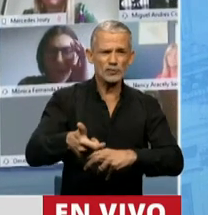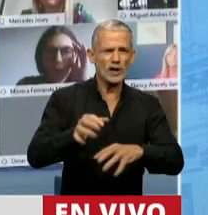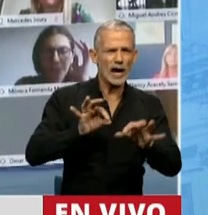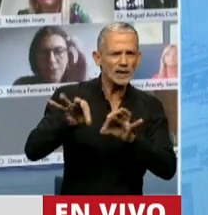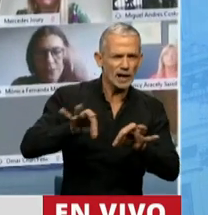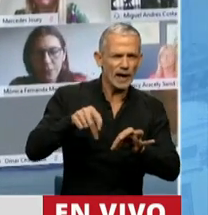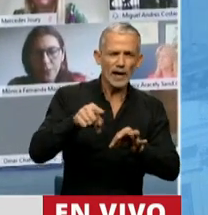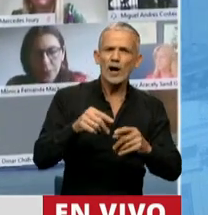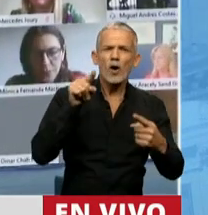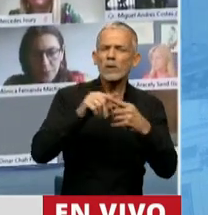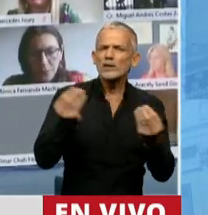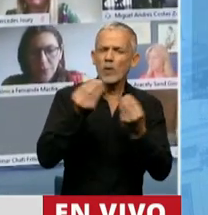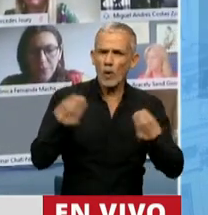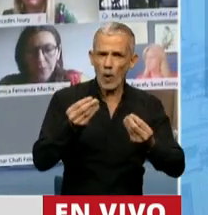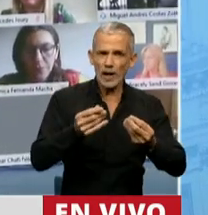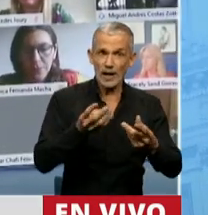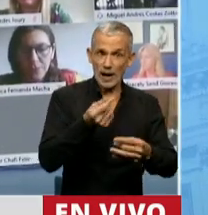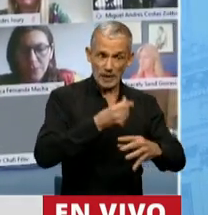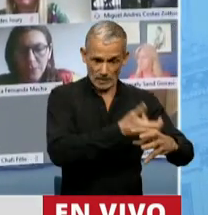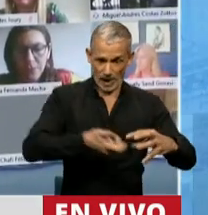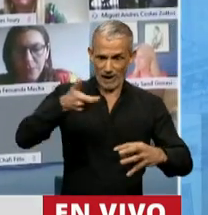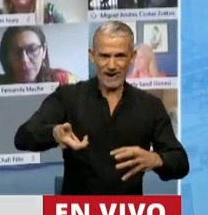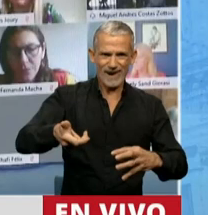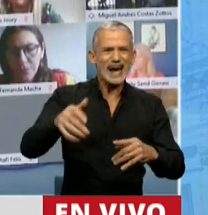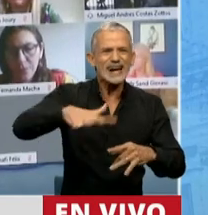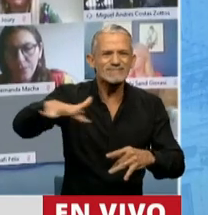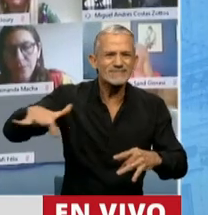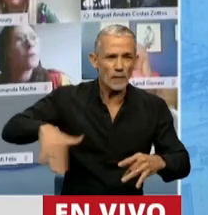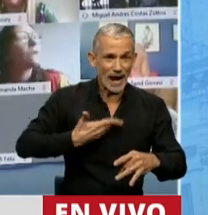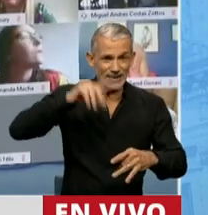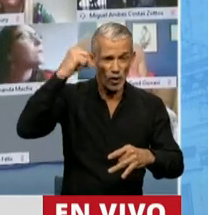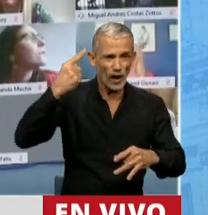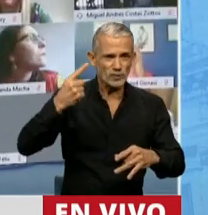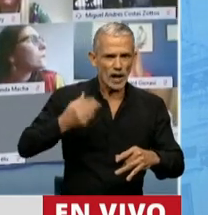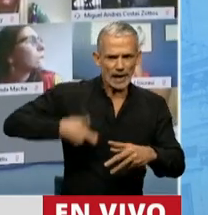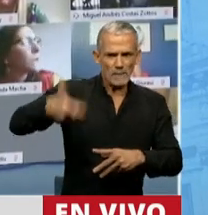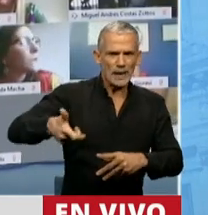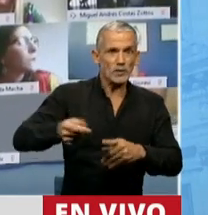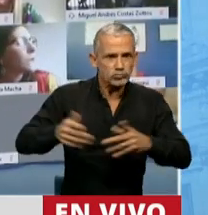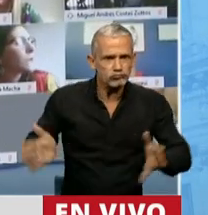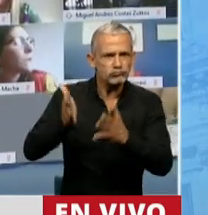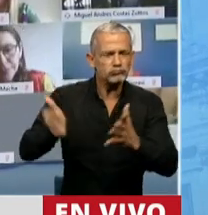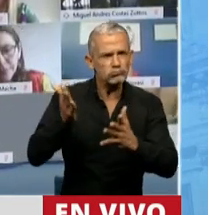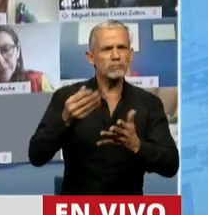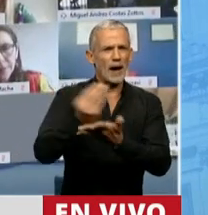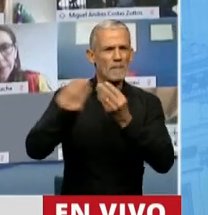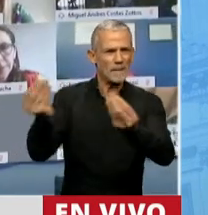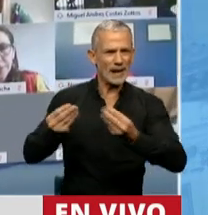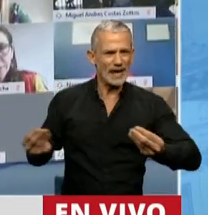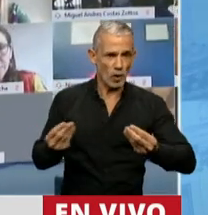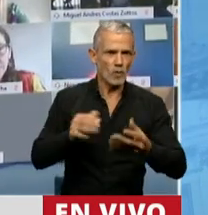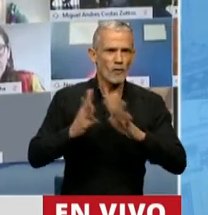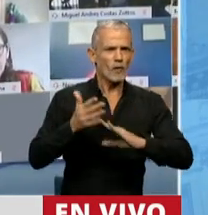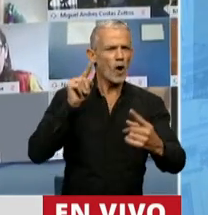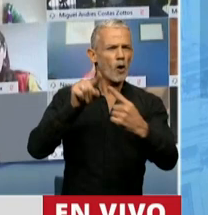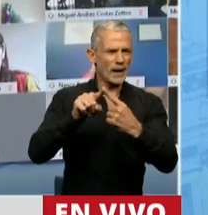Estratégicas, cuyo objeto será invertir en sectores estratégicos para el Estado Nacional, fomentando la generación de empleo como política